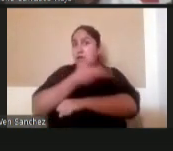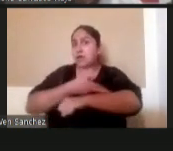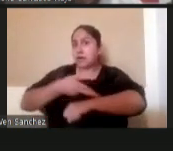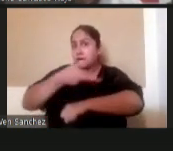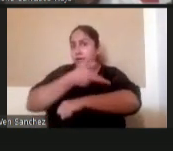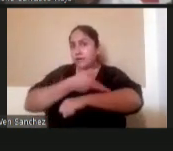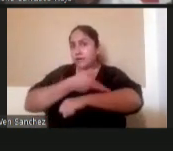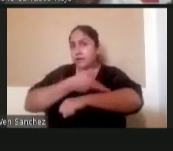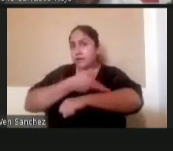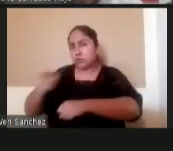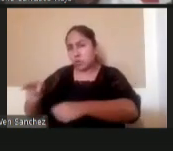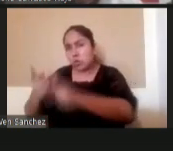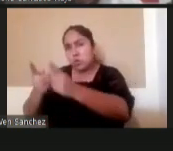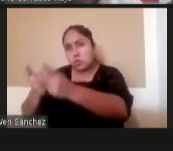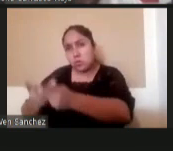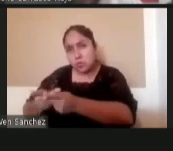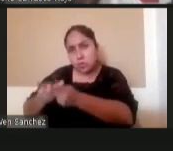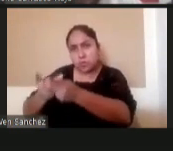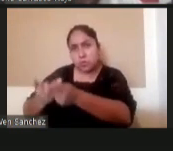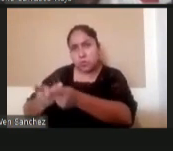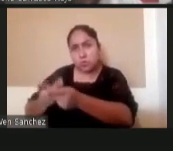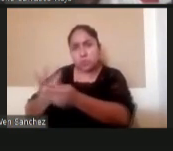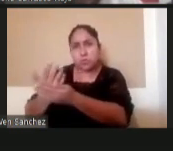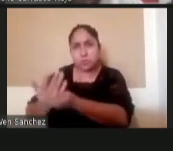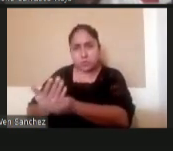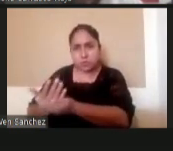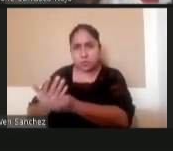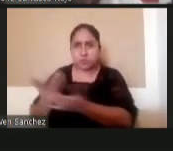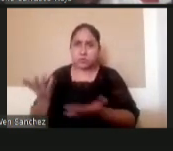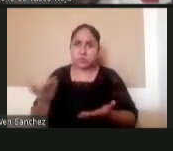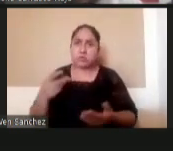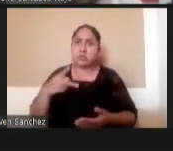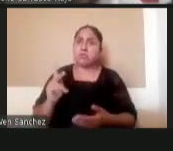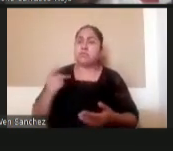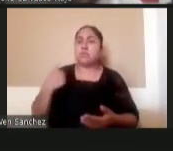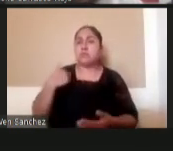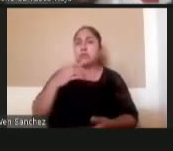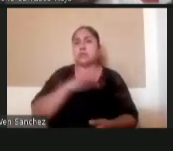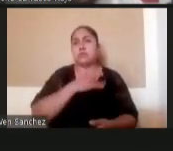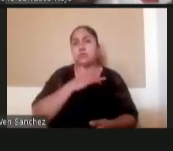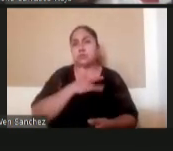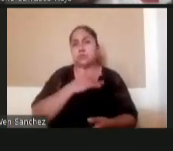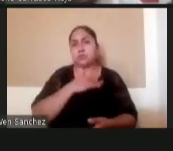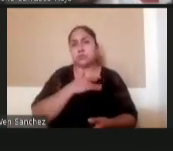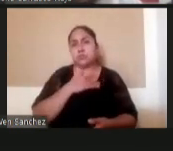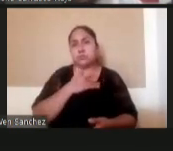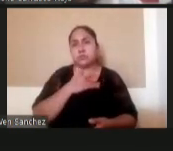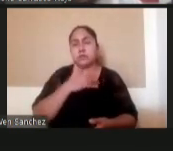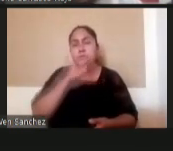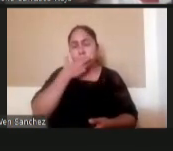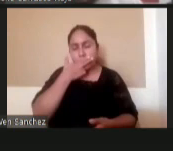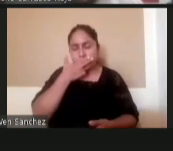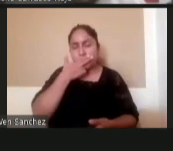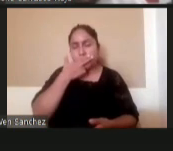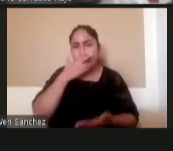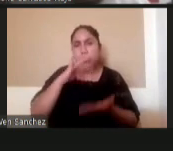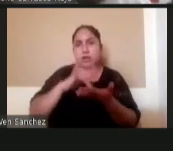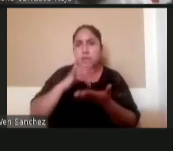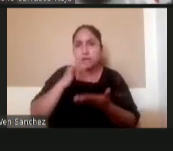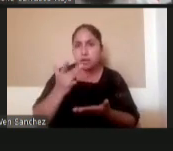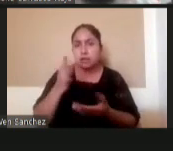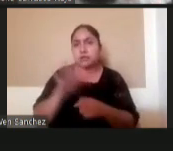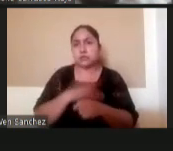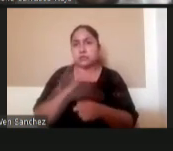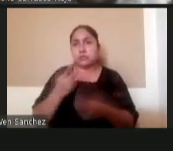sí, obviamente agradezco el que se haya tomado un tema sentido por la ciudadanía en